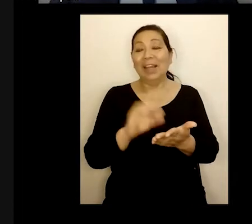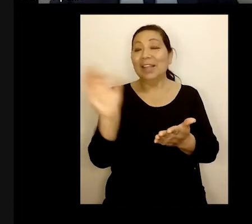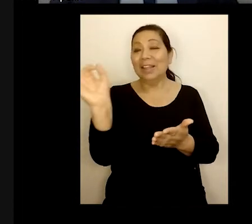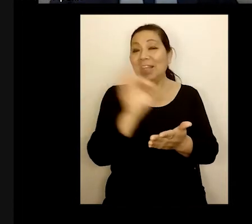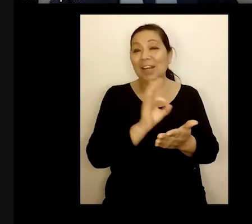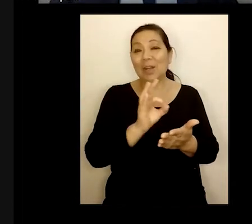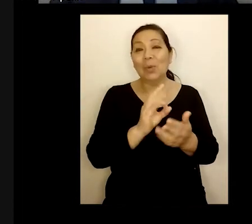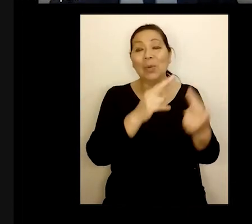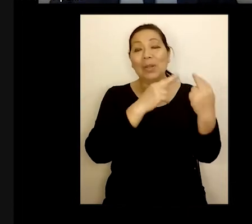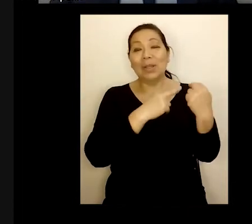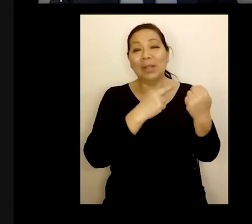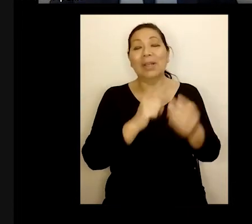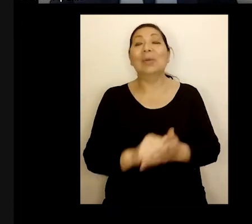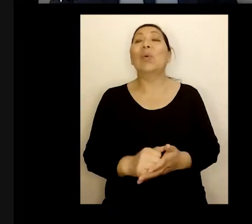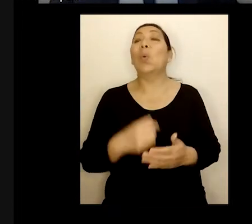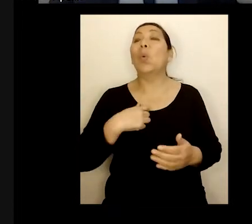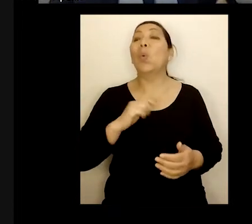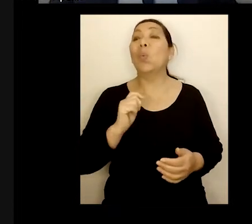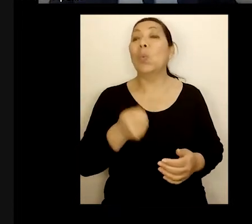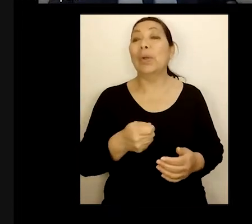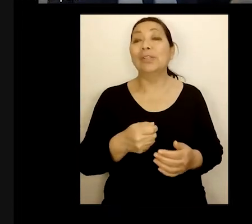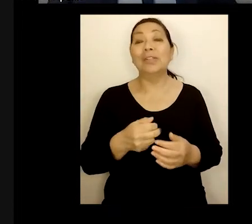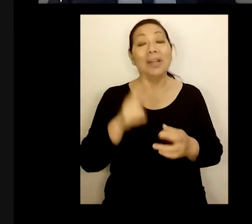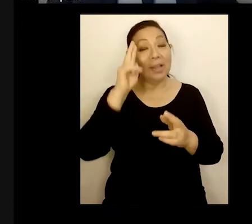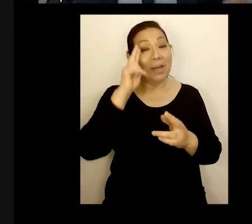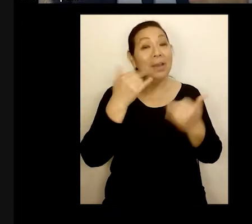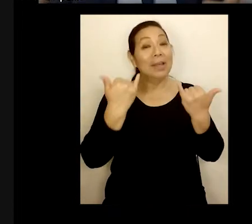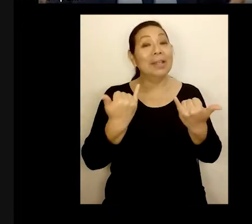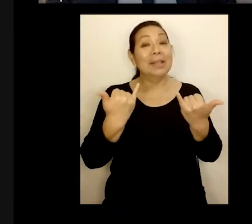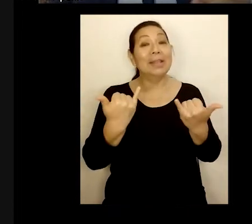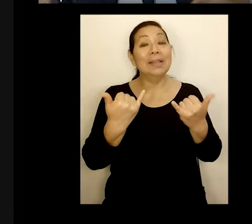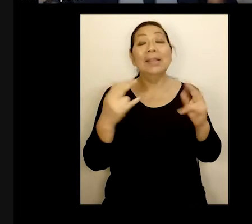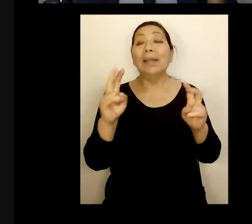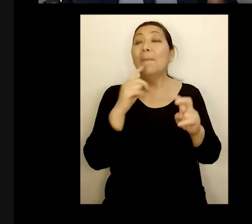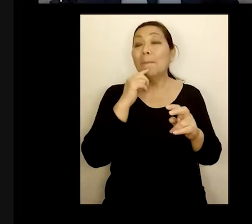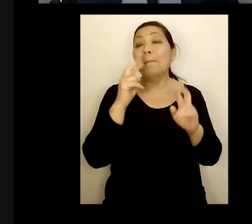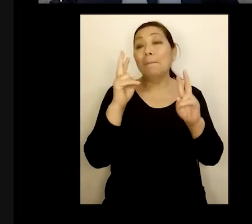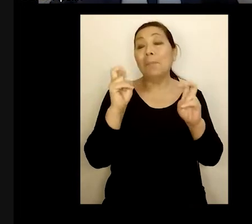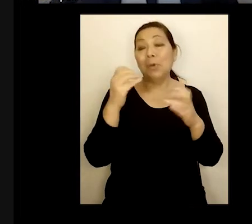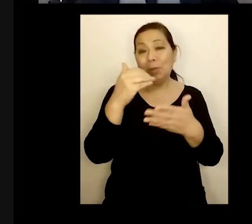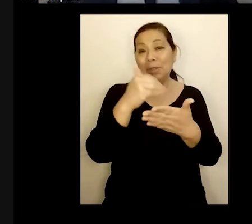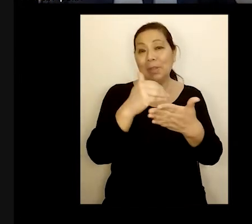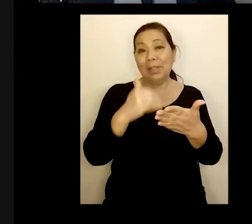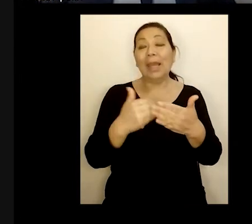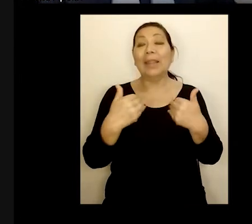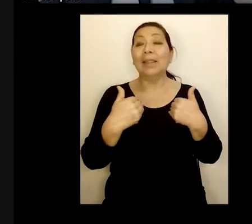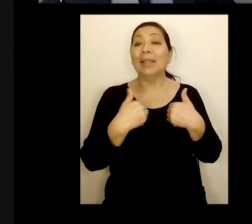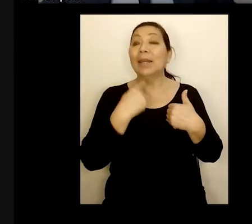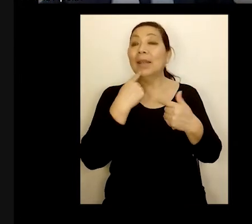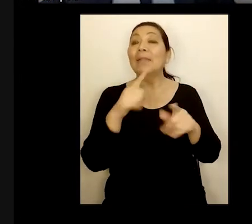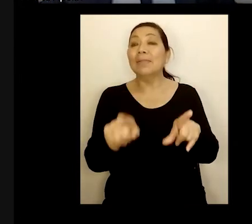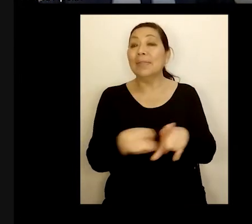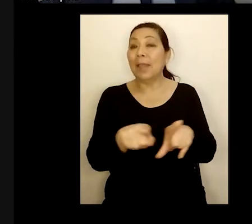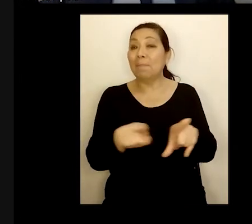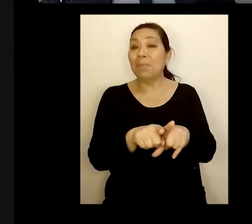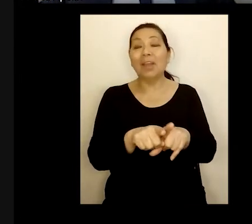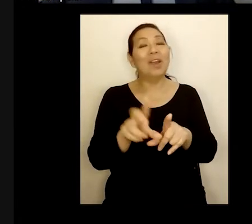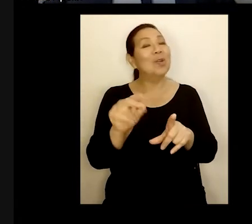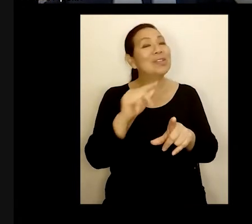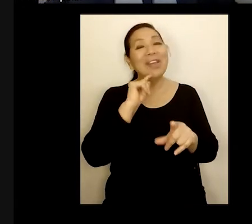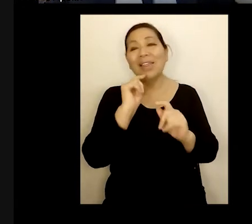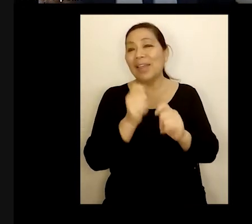ningún deber de los jueces. Por lo tanto, respecto a este aspecto, desde este punto, la demanda de amparo debe ser declarada también